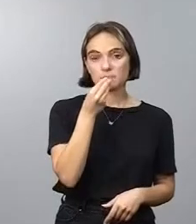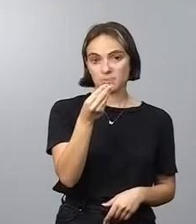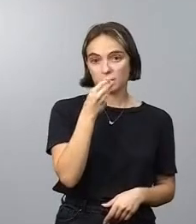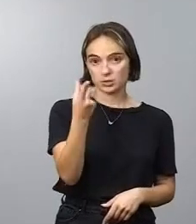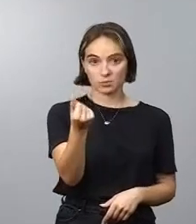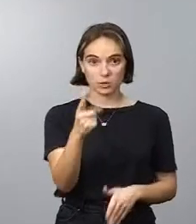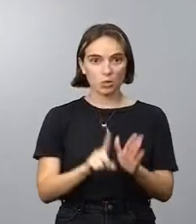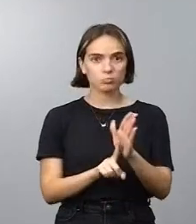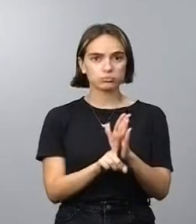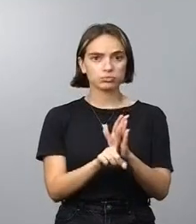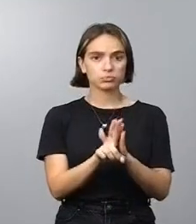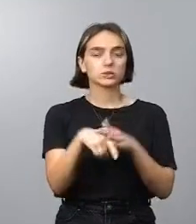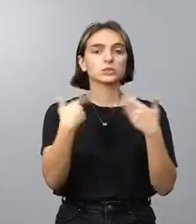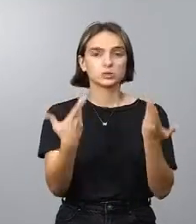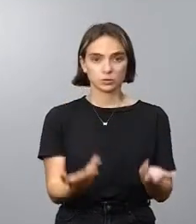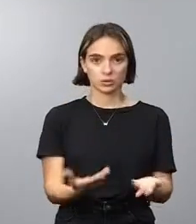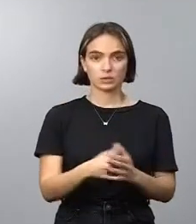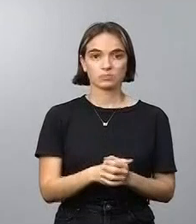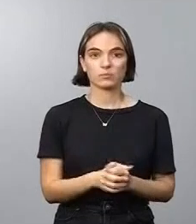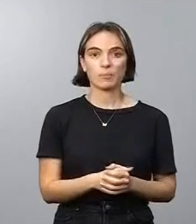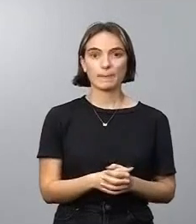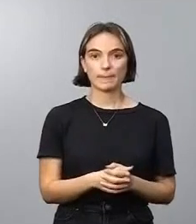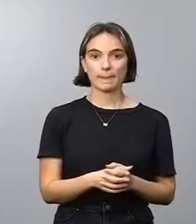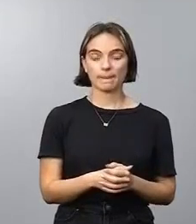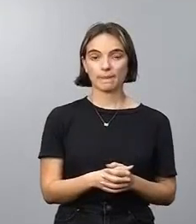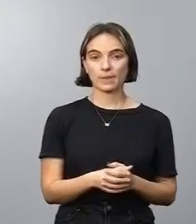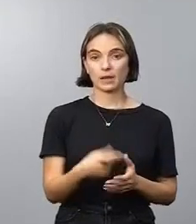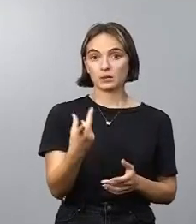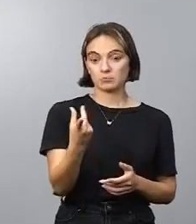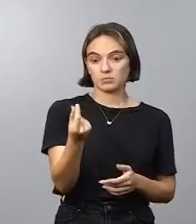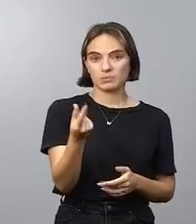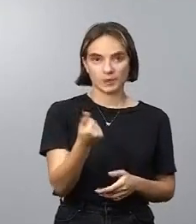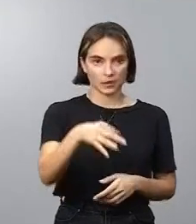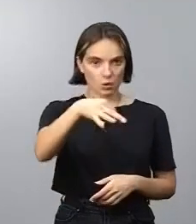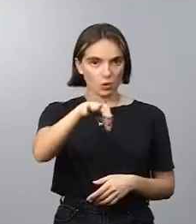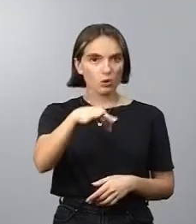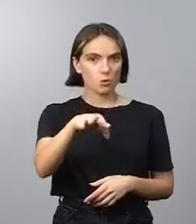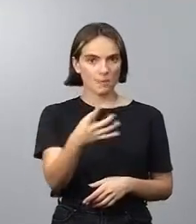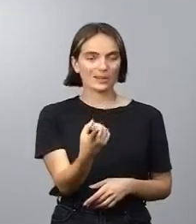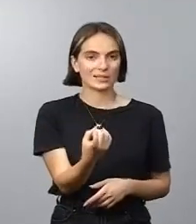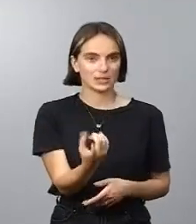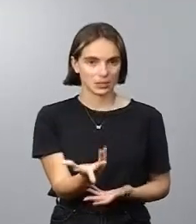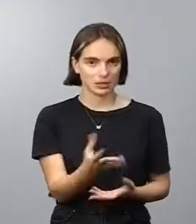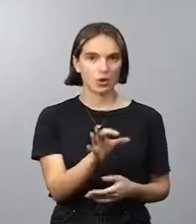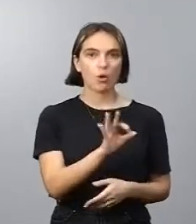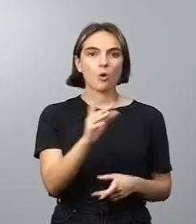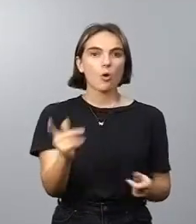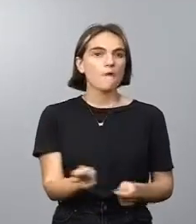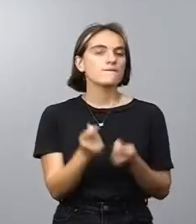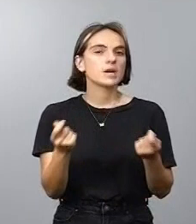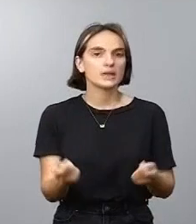Es decir, que é necesario unha oferta normal ou unha oferta que sea